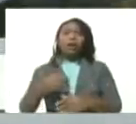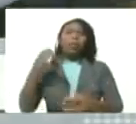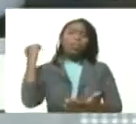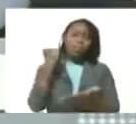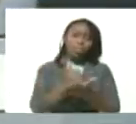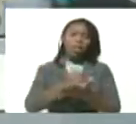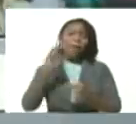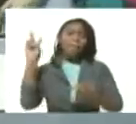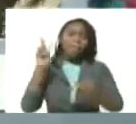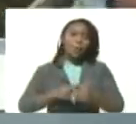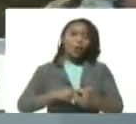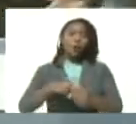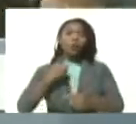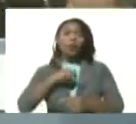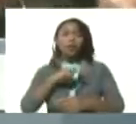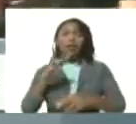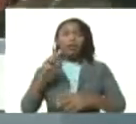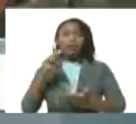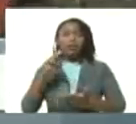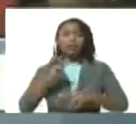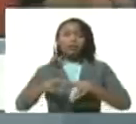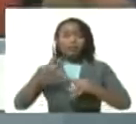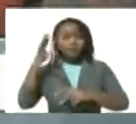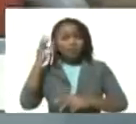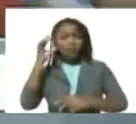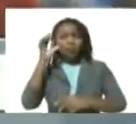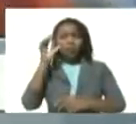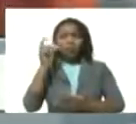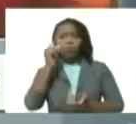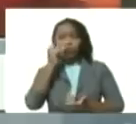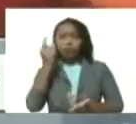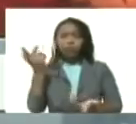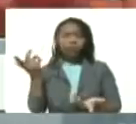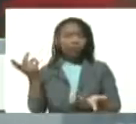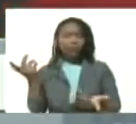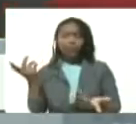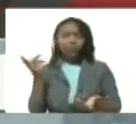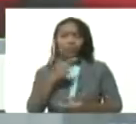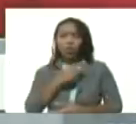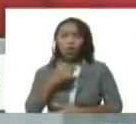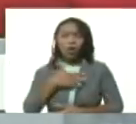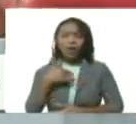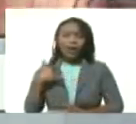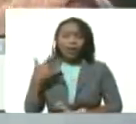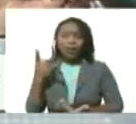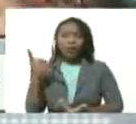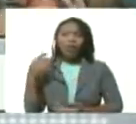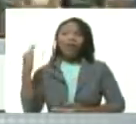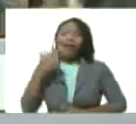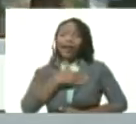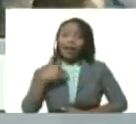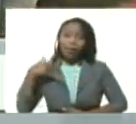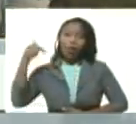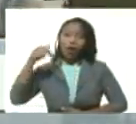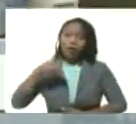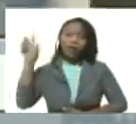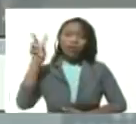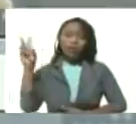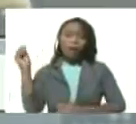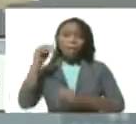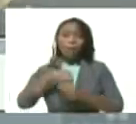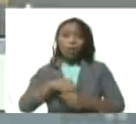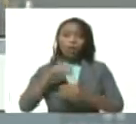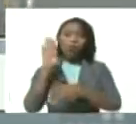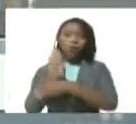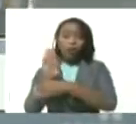violadas, nuestras niñas, nuestras mujeres. No queremos eso. Los queremos de regreso a Venezuela para